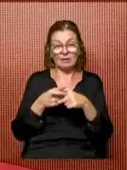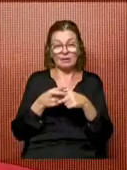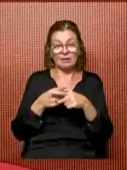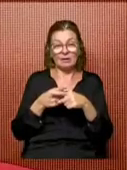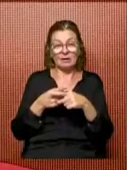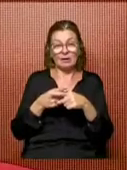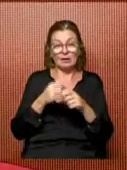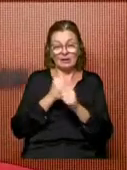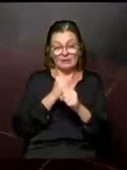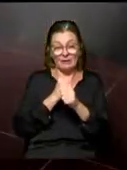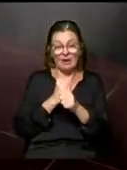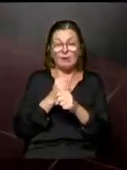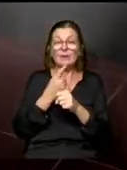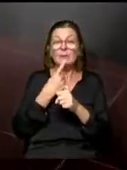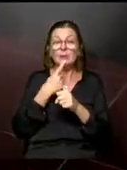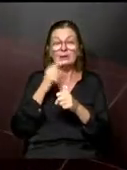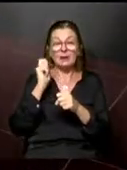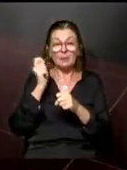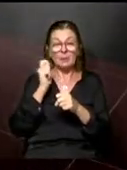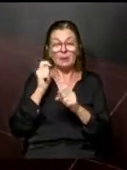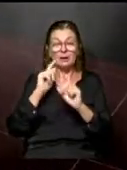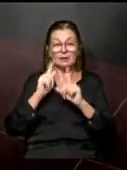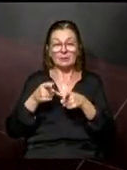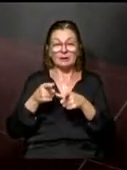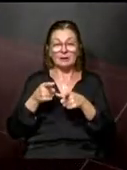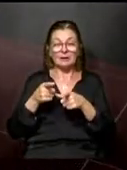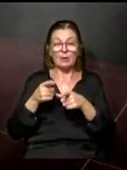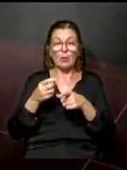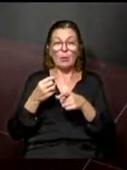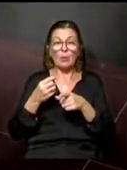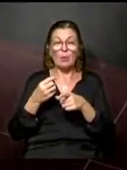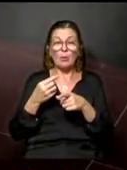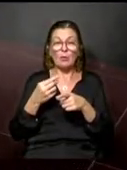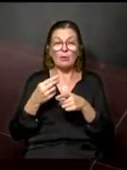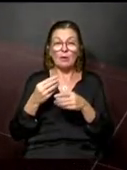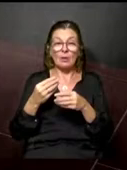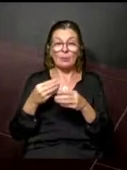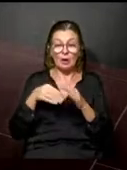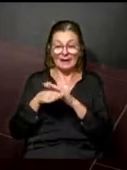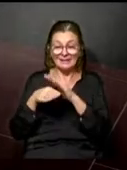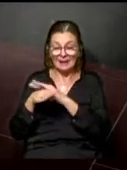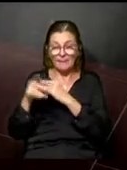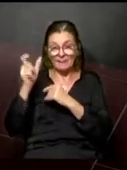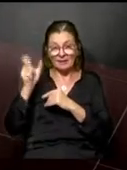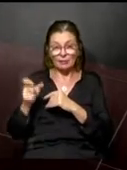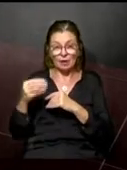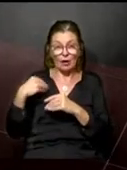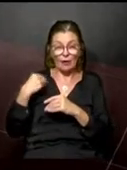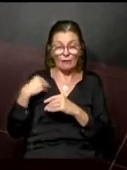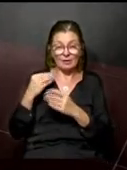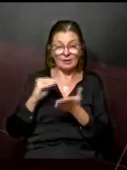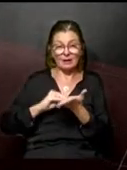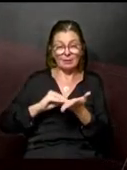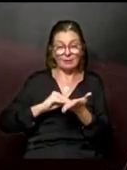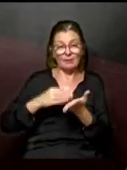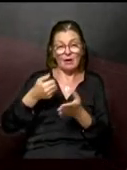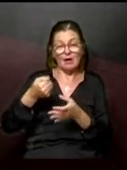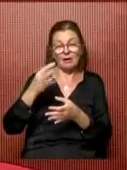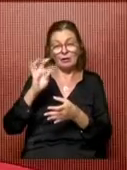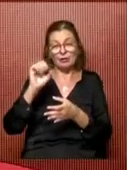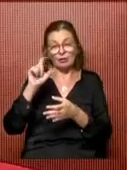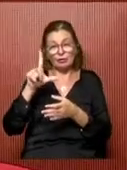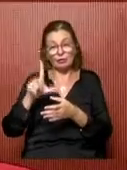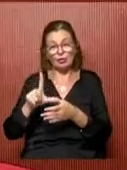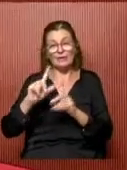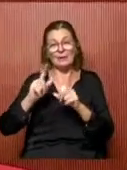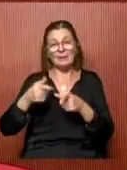puramente funcional y las políticas públicas en sí, es la cantidad enorme de cargos de confianza que ha habido tanto en la administración Bartol como en la